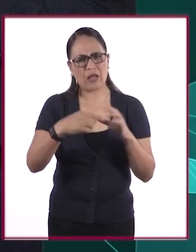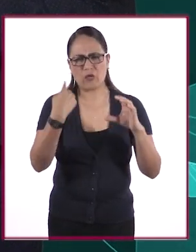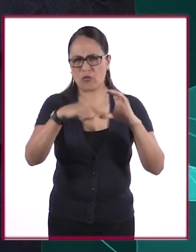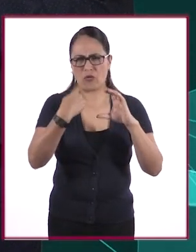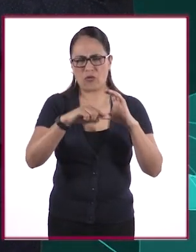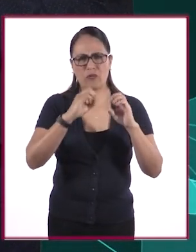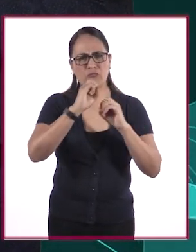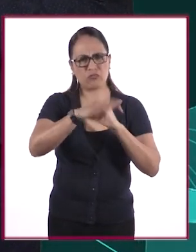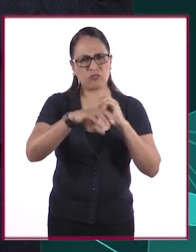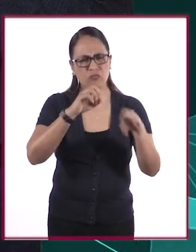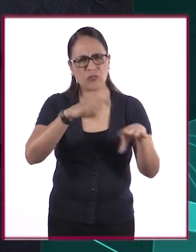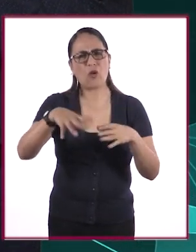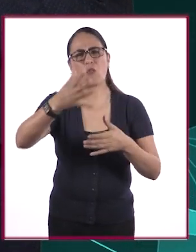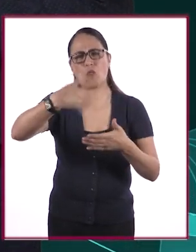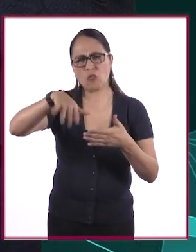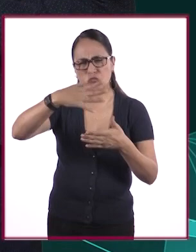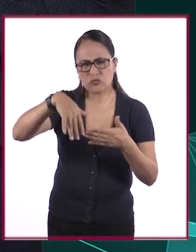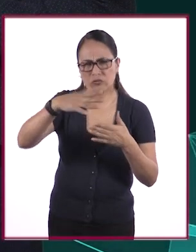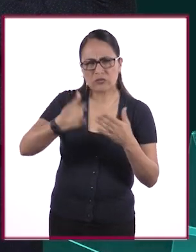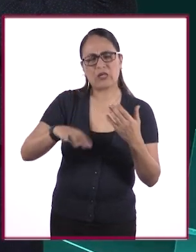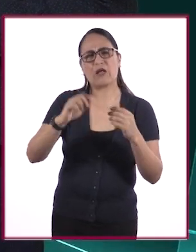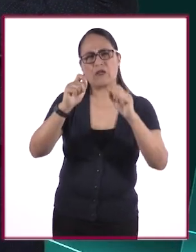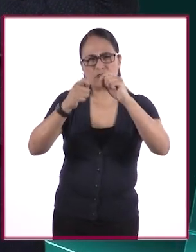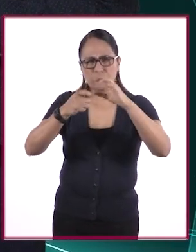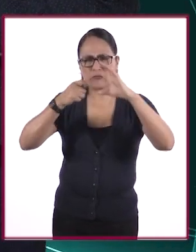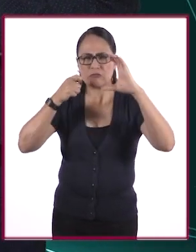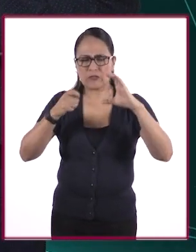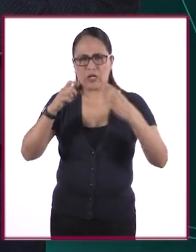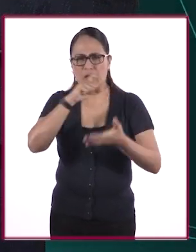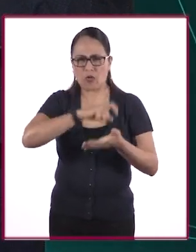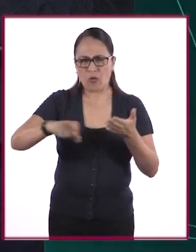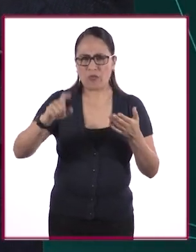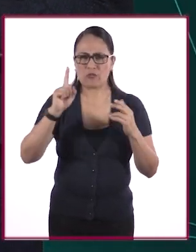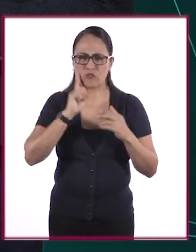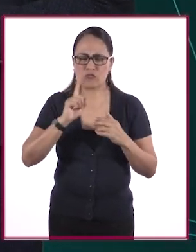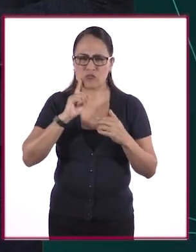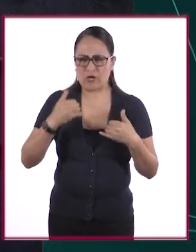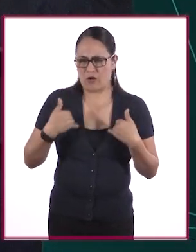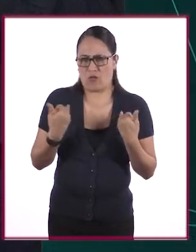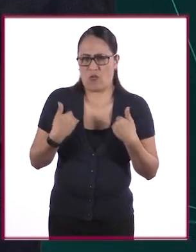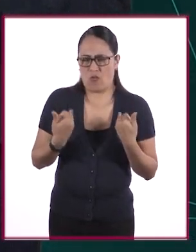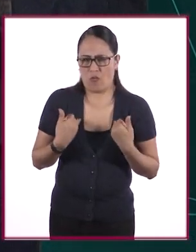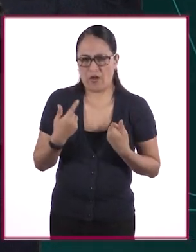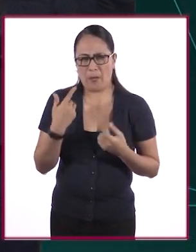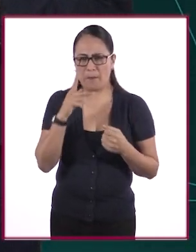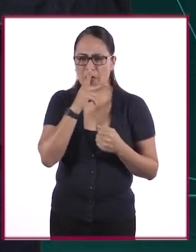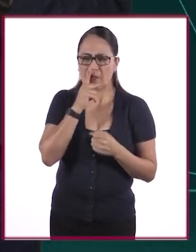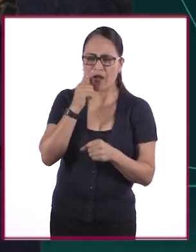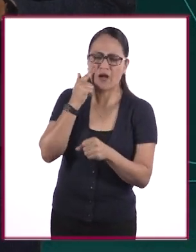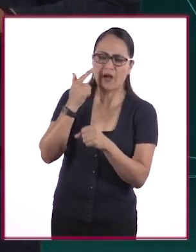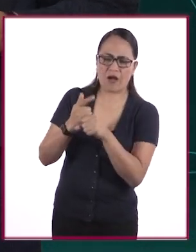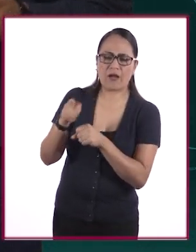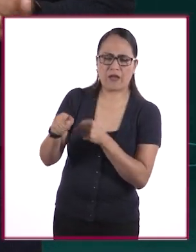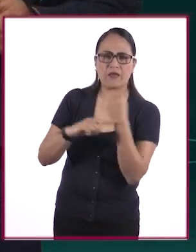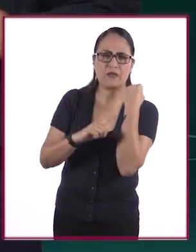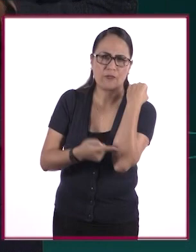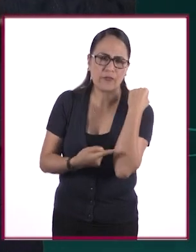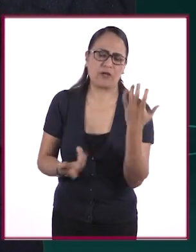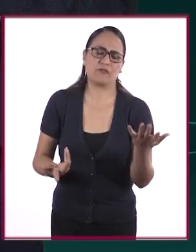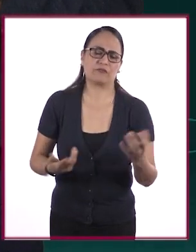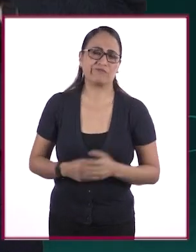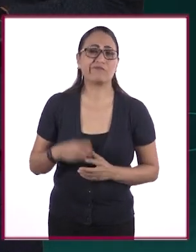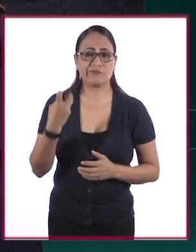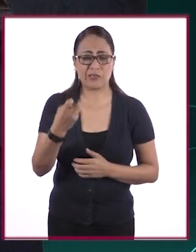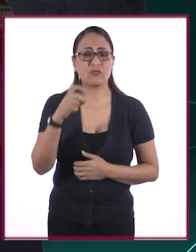correo, basada en las búsquedas, sitios de navegación y compras del adolescente. Eso está muy fuerte. Es un buen ejemplo de que ya tendríamos que estar preocupados